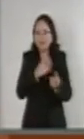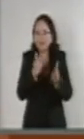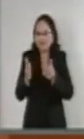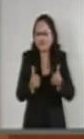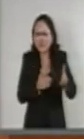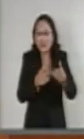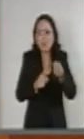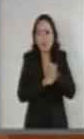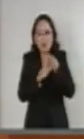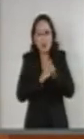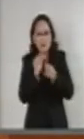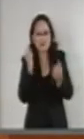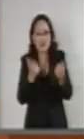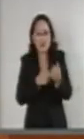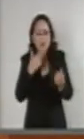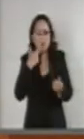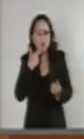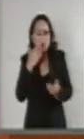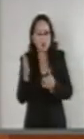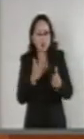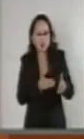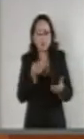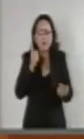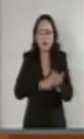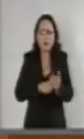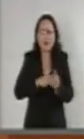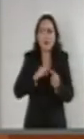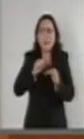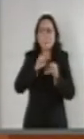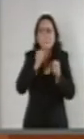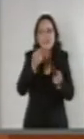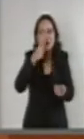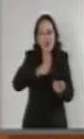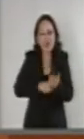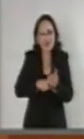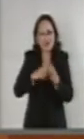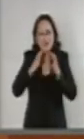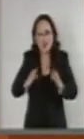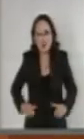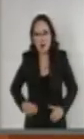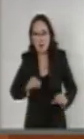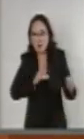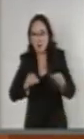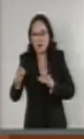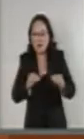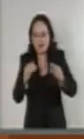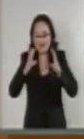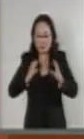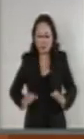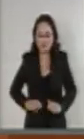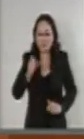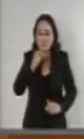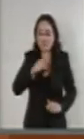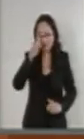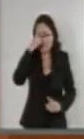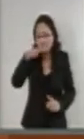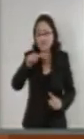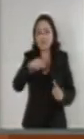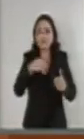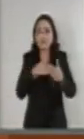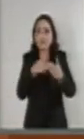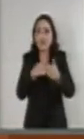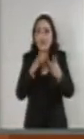sobre el sistema nervioso motor que ocurren como resultado del bloqueo de